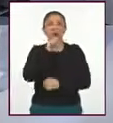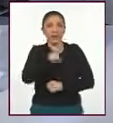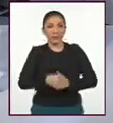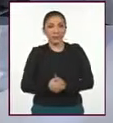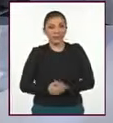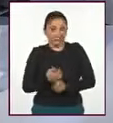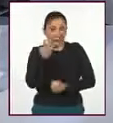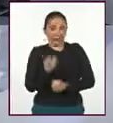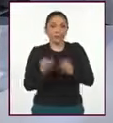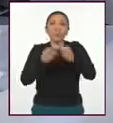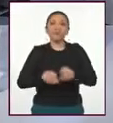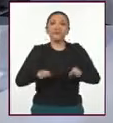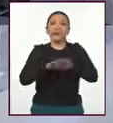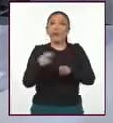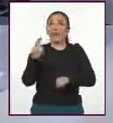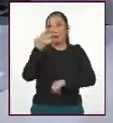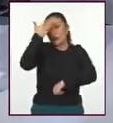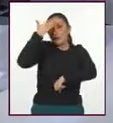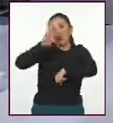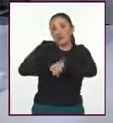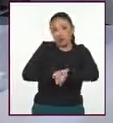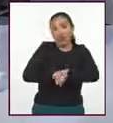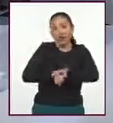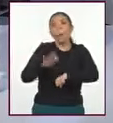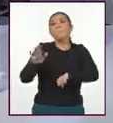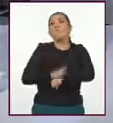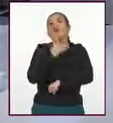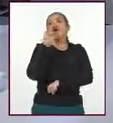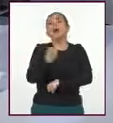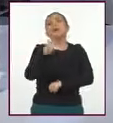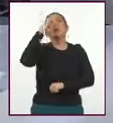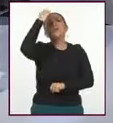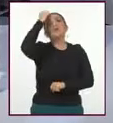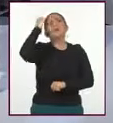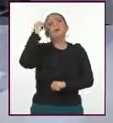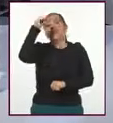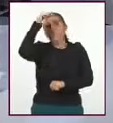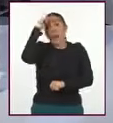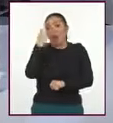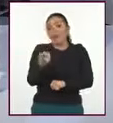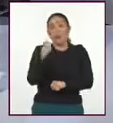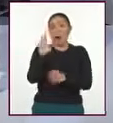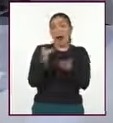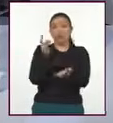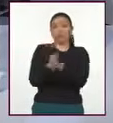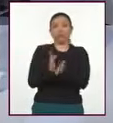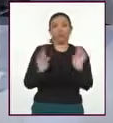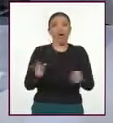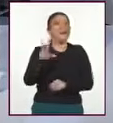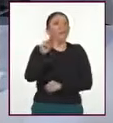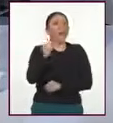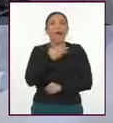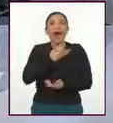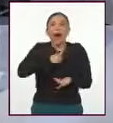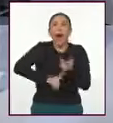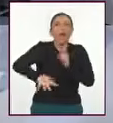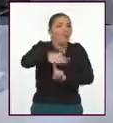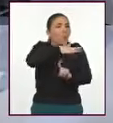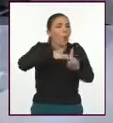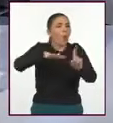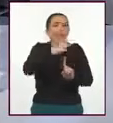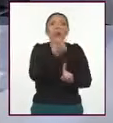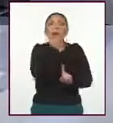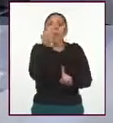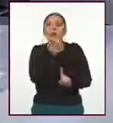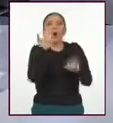muy importante que lo tengamos en cuenta porque pues, no acaba nada más ahí, realmente es todo lo que involucra el contexto escolar con todo el